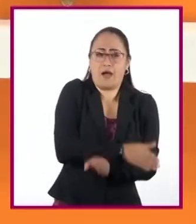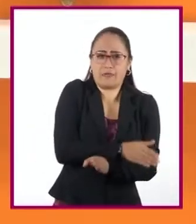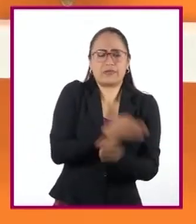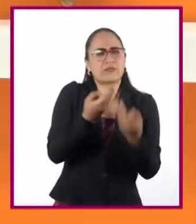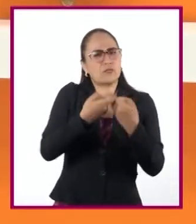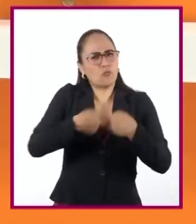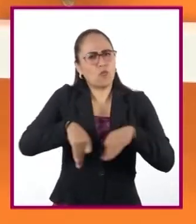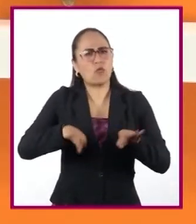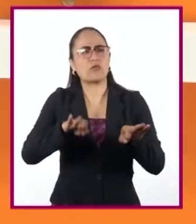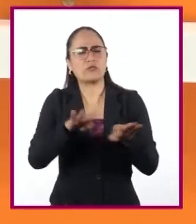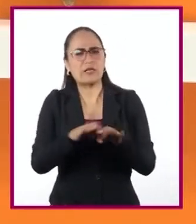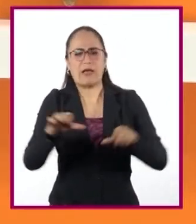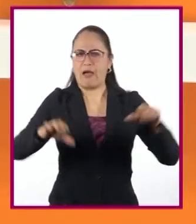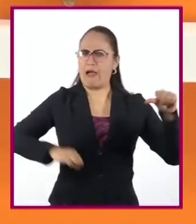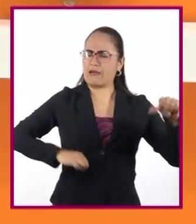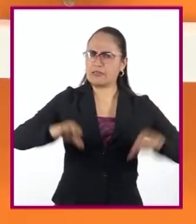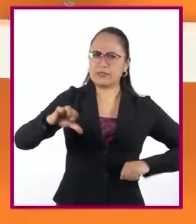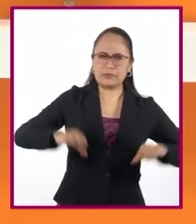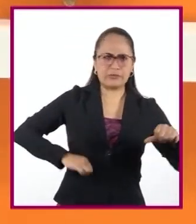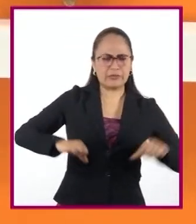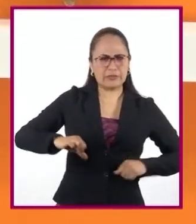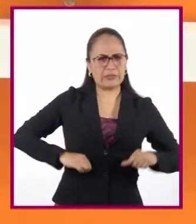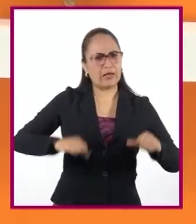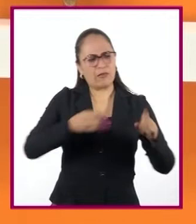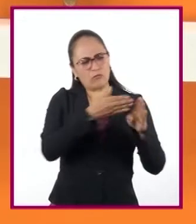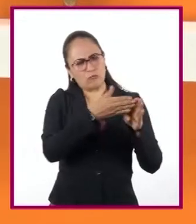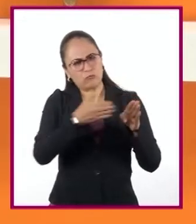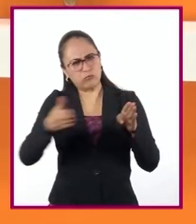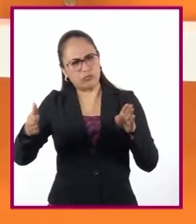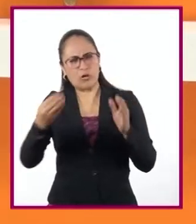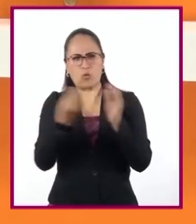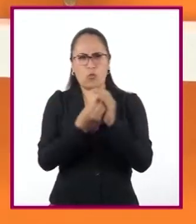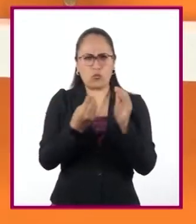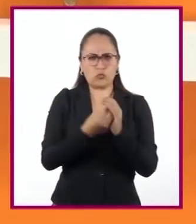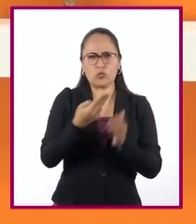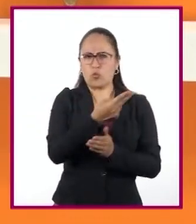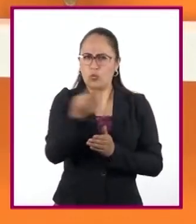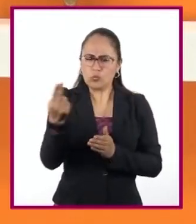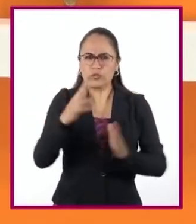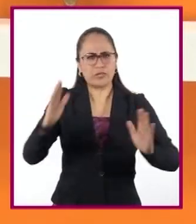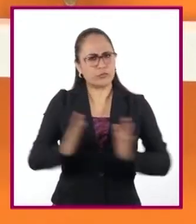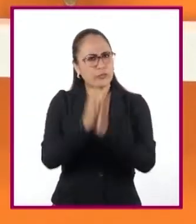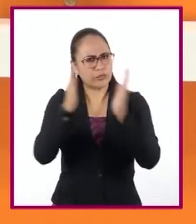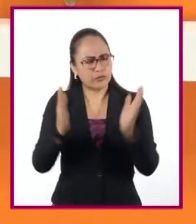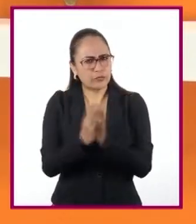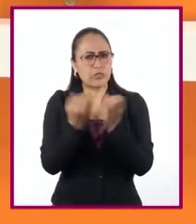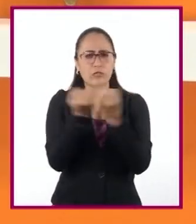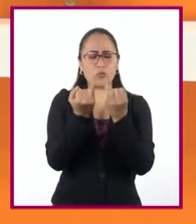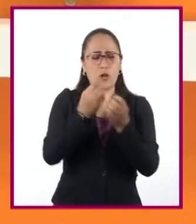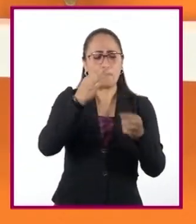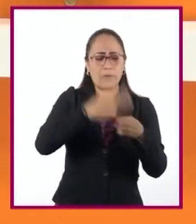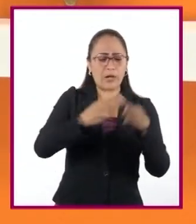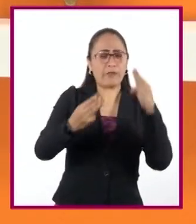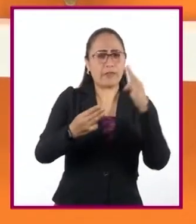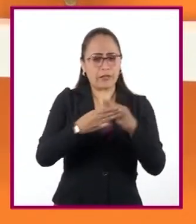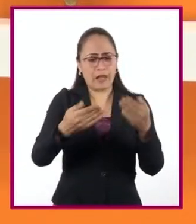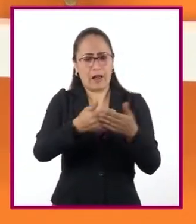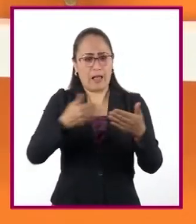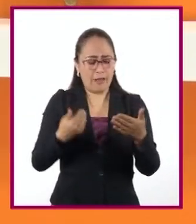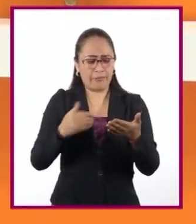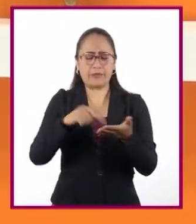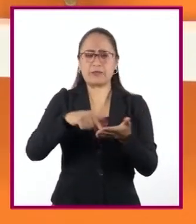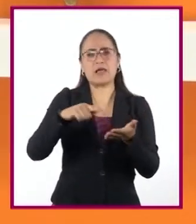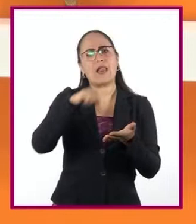de participar en las actividades planteadas a lo largo de la sesión y preparar el siguiente material: lápiz